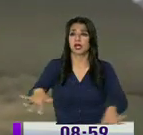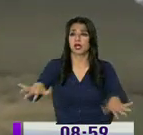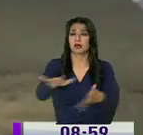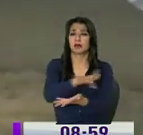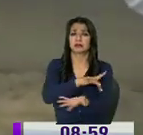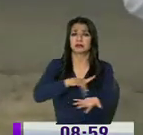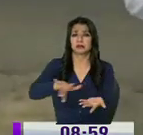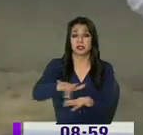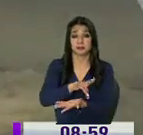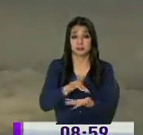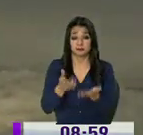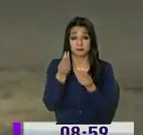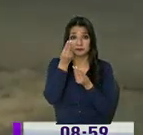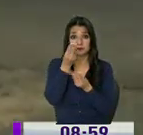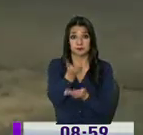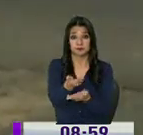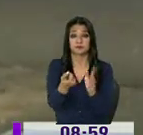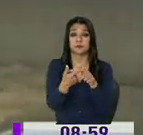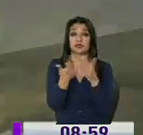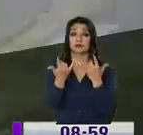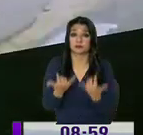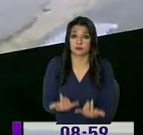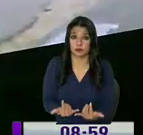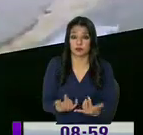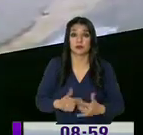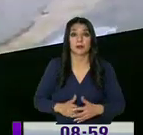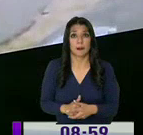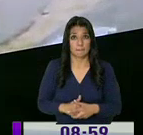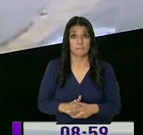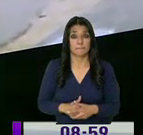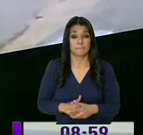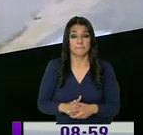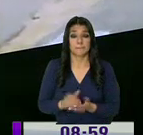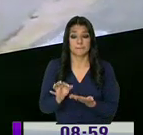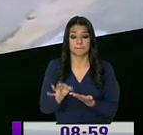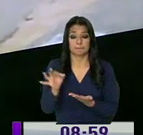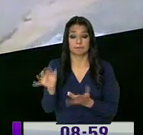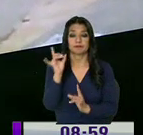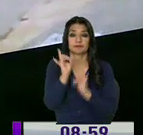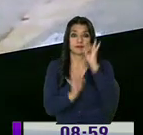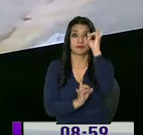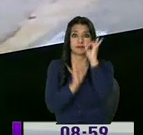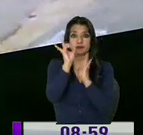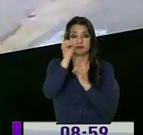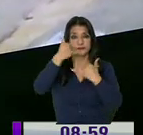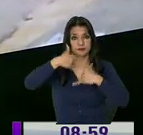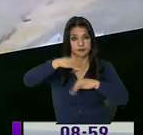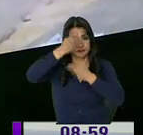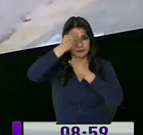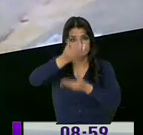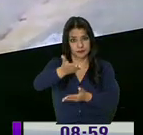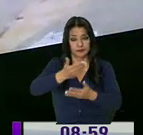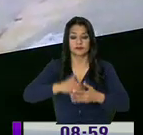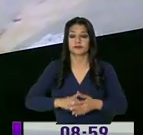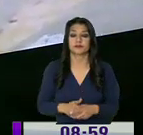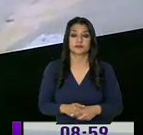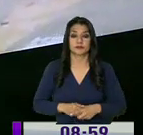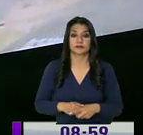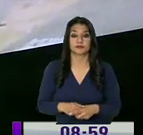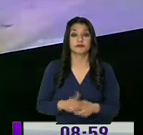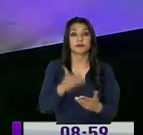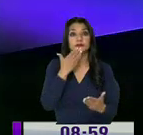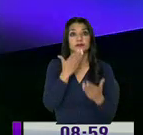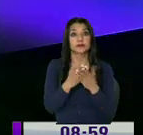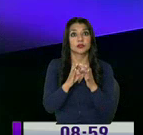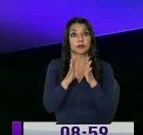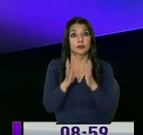vacías. Este es el informe que tenemos hasta el momento desde el cantón Salinas. Continúan ustedes, compañeros, en estudios. Gracias, Darwin.